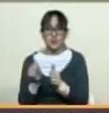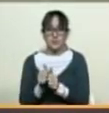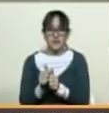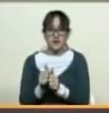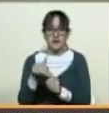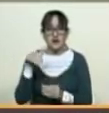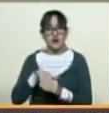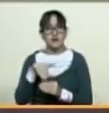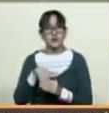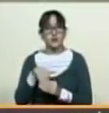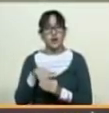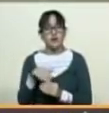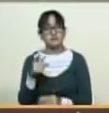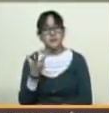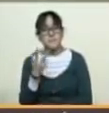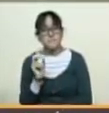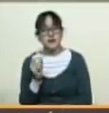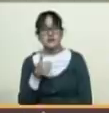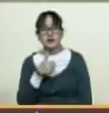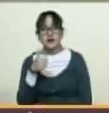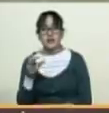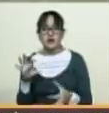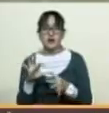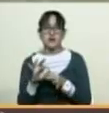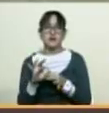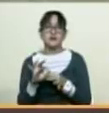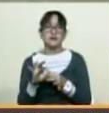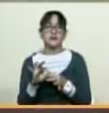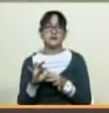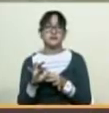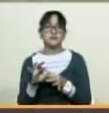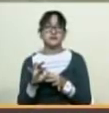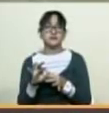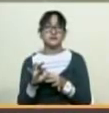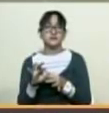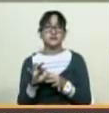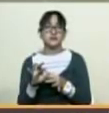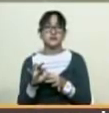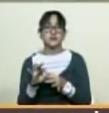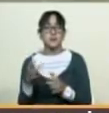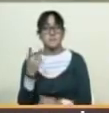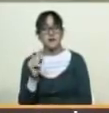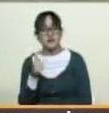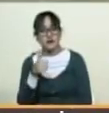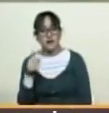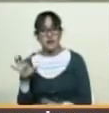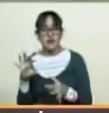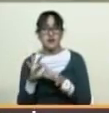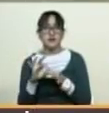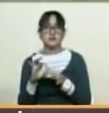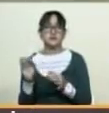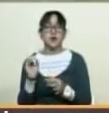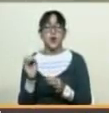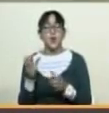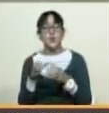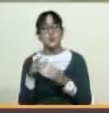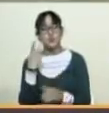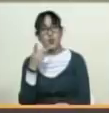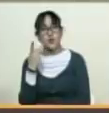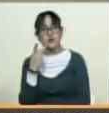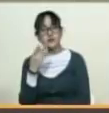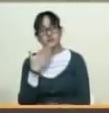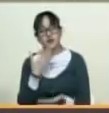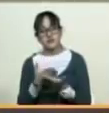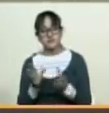acompañantes electorales. Usted habló de 20 por cada alianza. Quisiera saber si es 20 por cada alianza o por partido político.